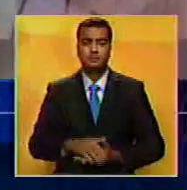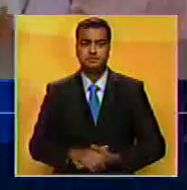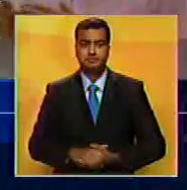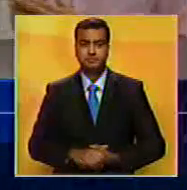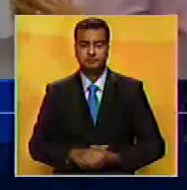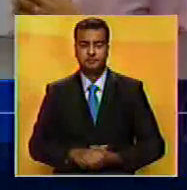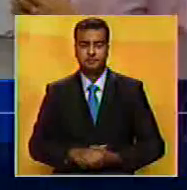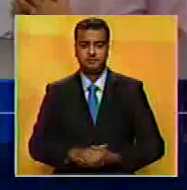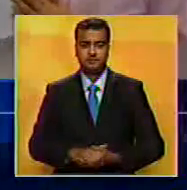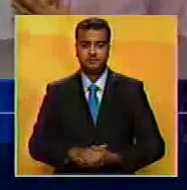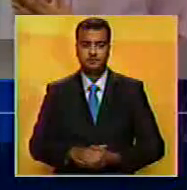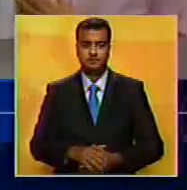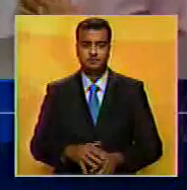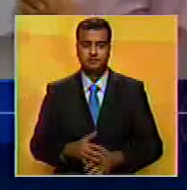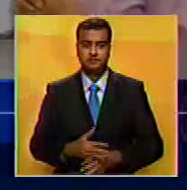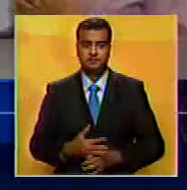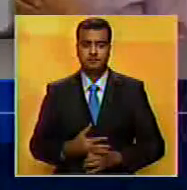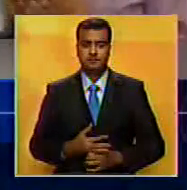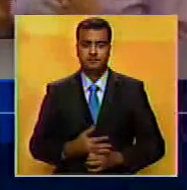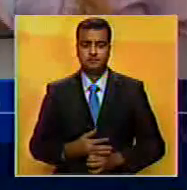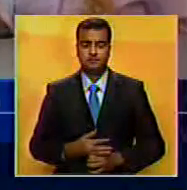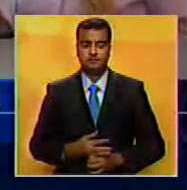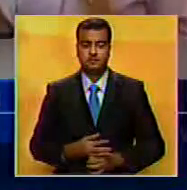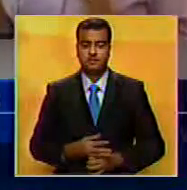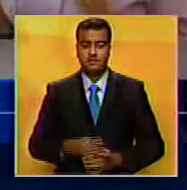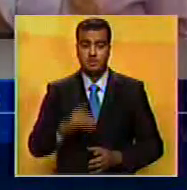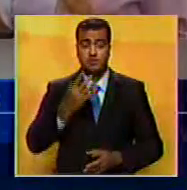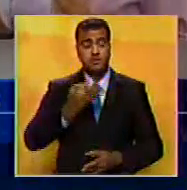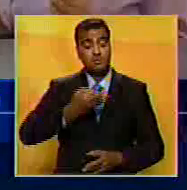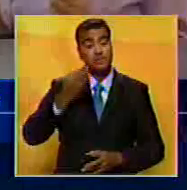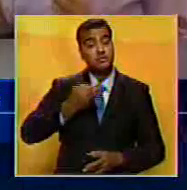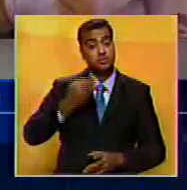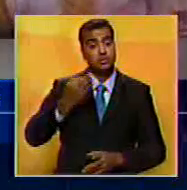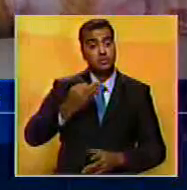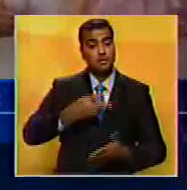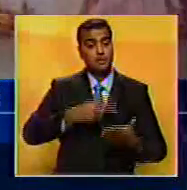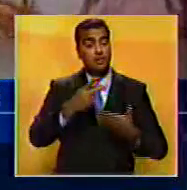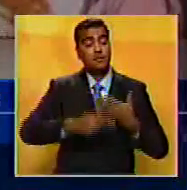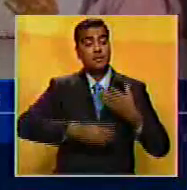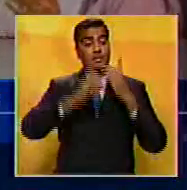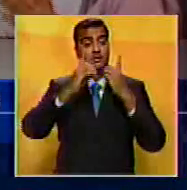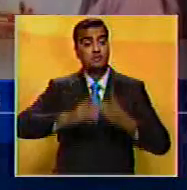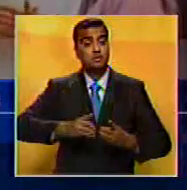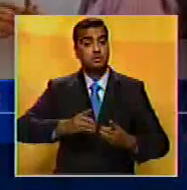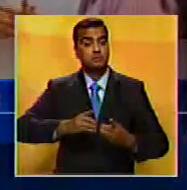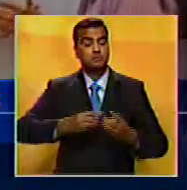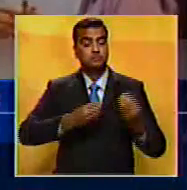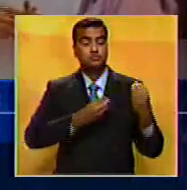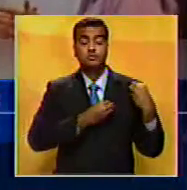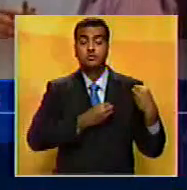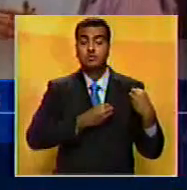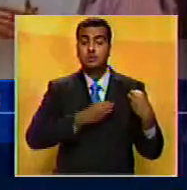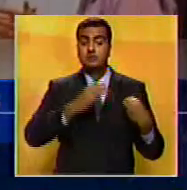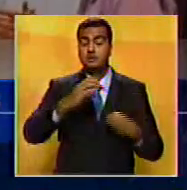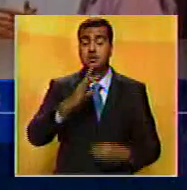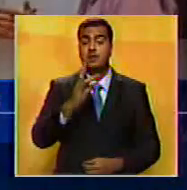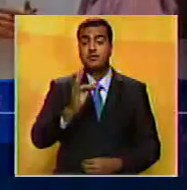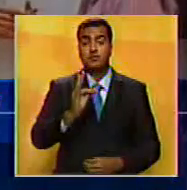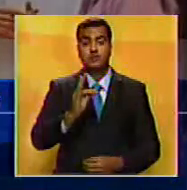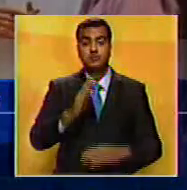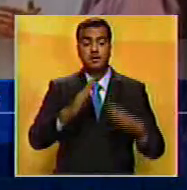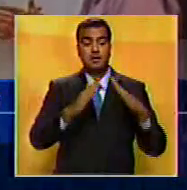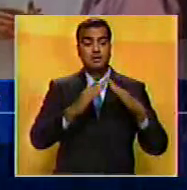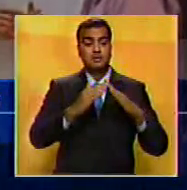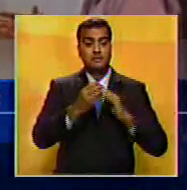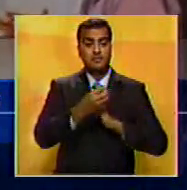Aragua? Elvis Amoroso hizo esas afirmaciones durante el programa Decisiones, que conduce junto a Cilia Flores, primera combatiente de